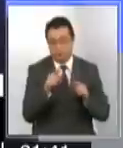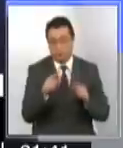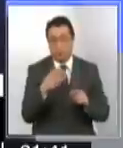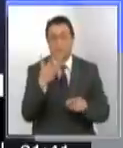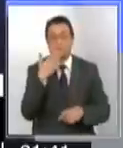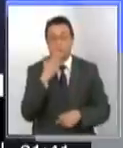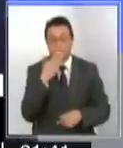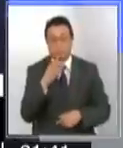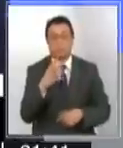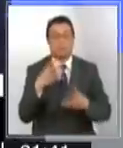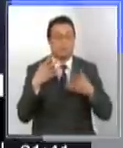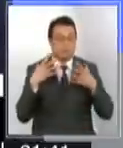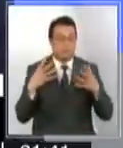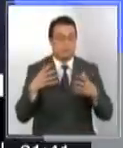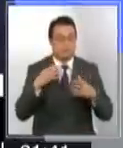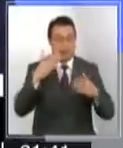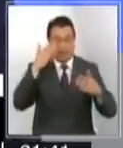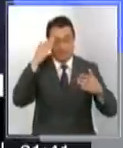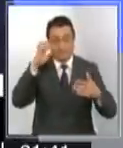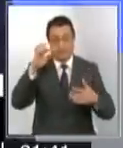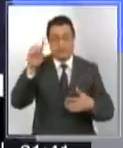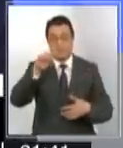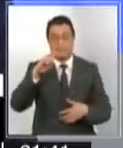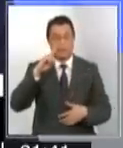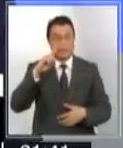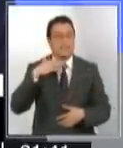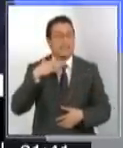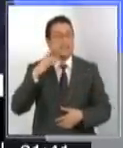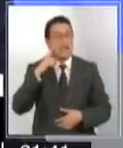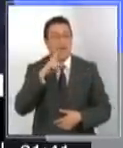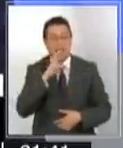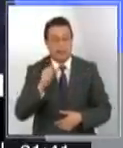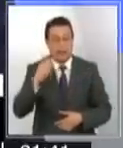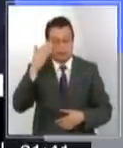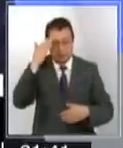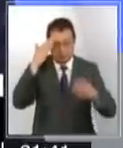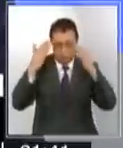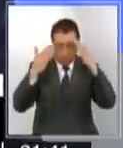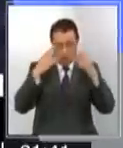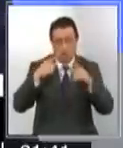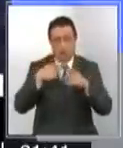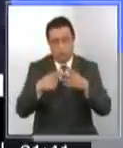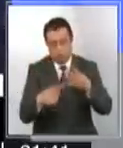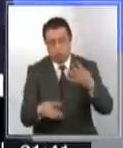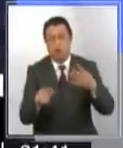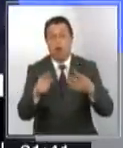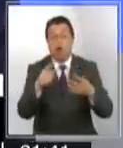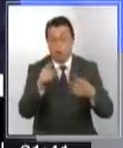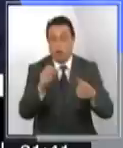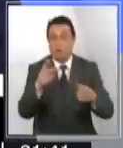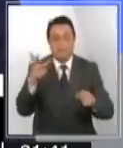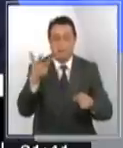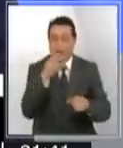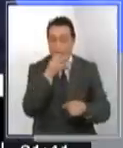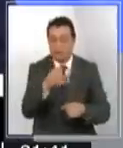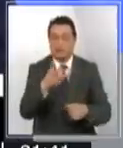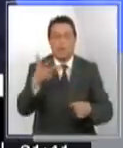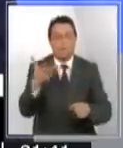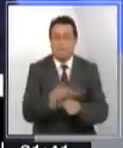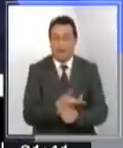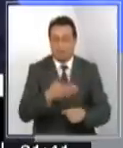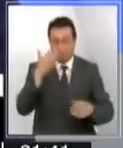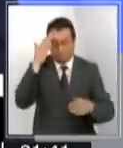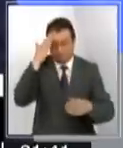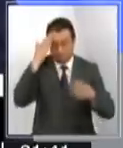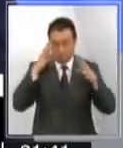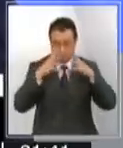más grandes en psiquiatría y psicología y neuropsiquiatría dicen que esto le hace mal, porque sobre todo estamos hablando de los menores de edad. Siempre se